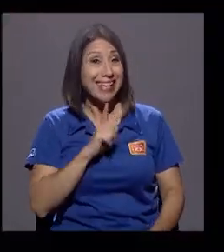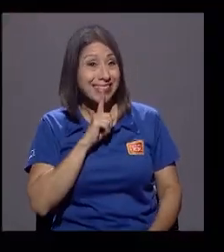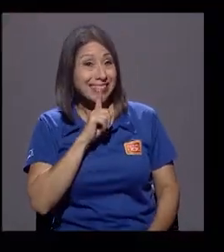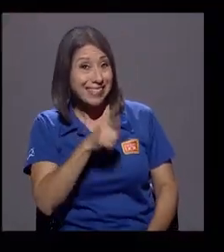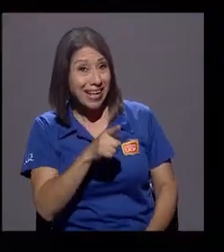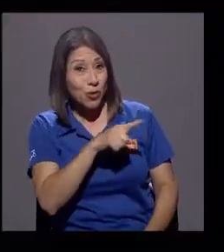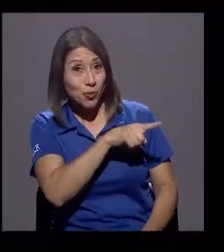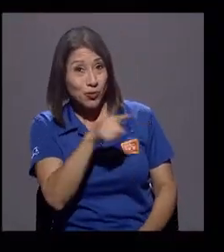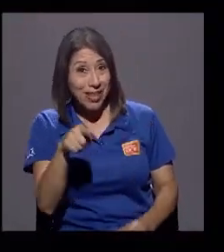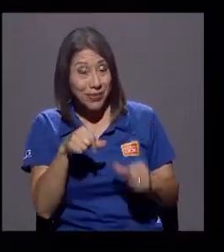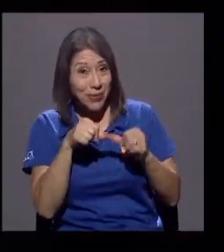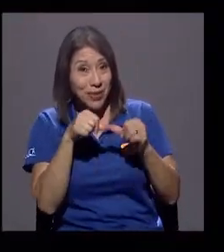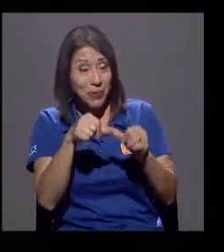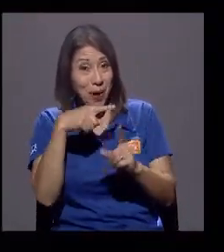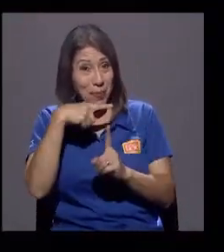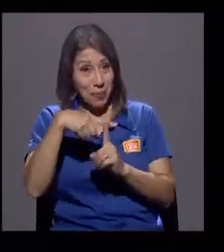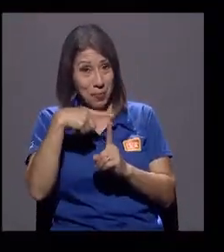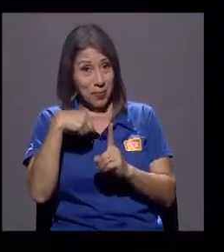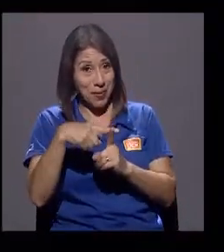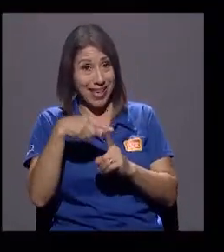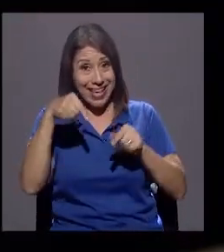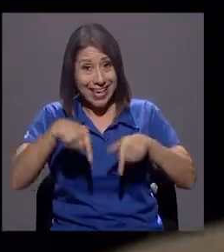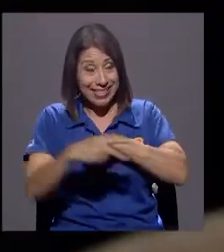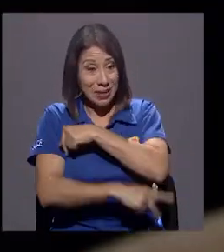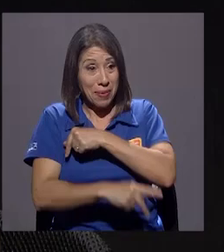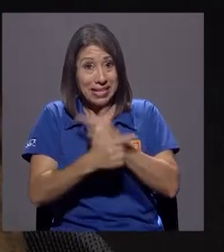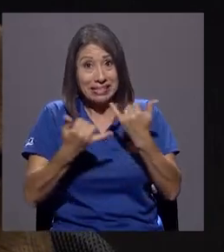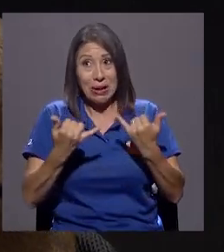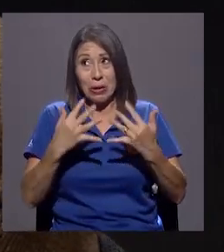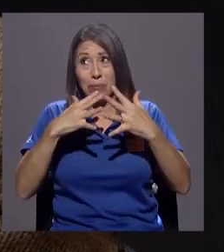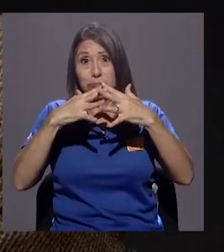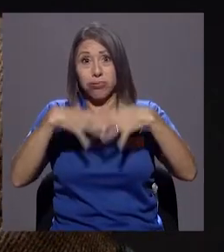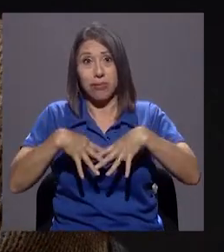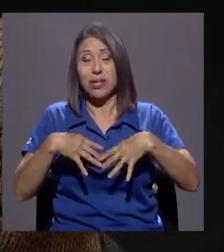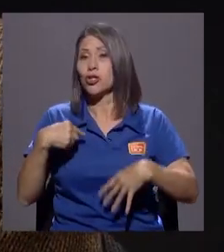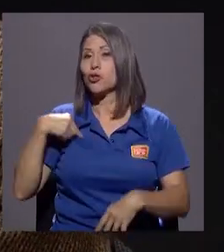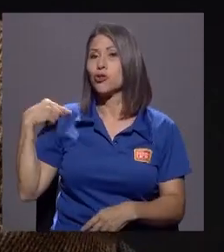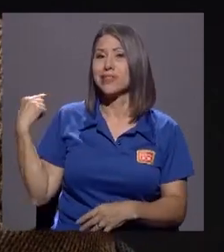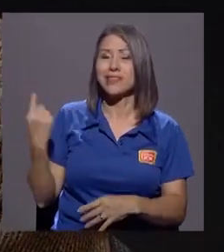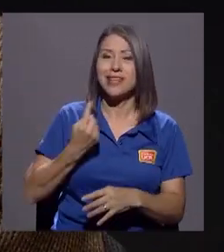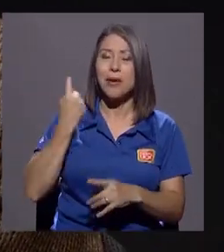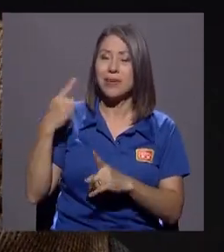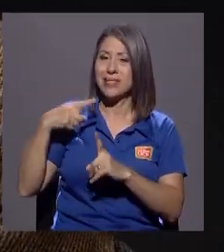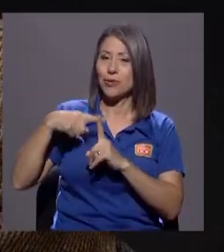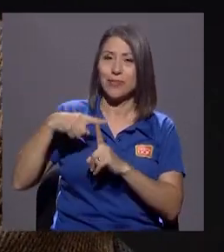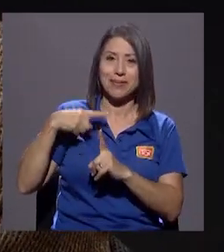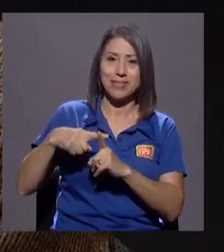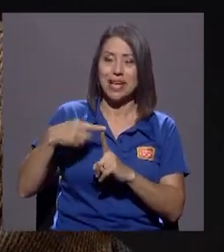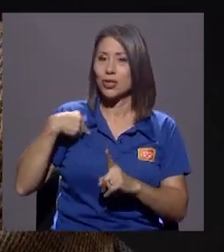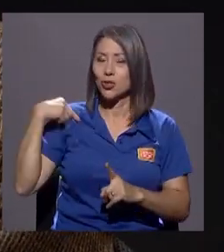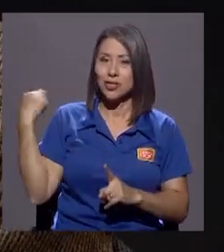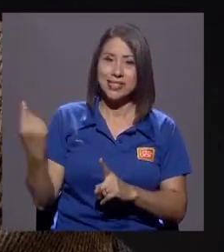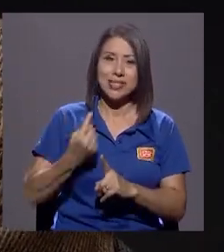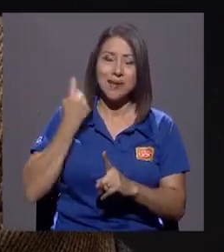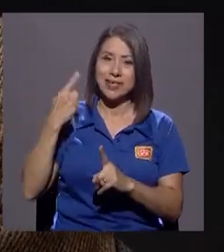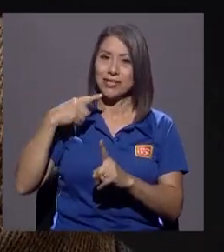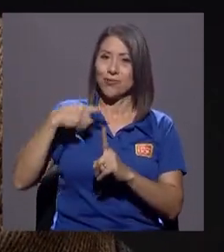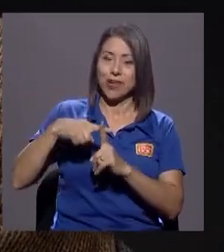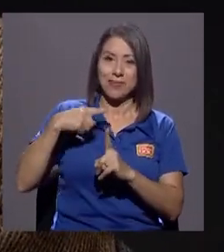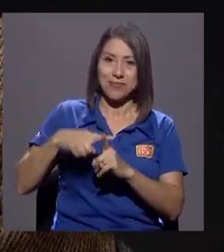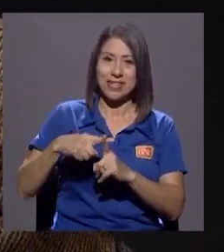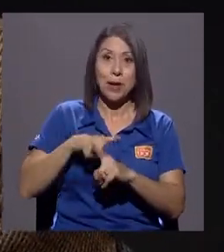230 este país que está en el colapso hoy mire yo siempre he sido un optimista yo siempre he sido un optimista